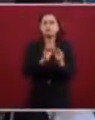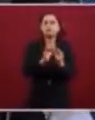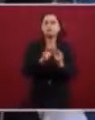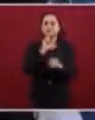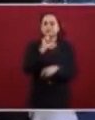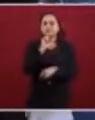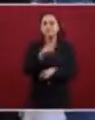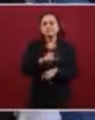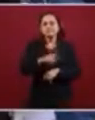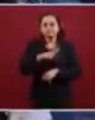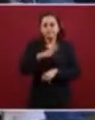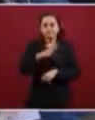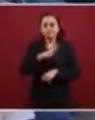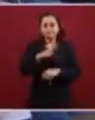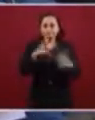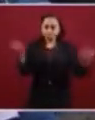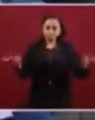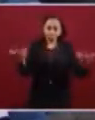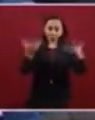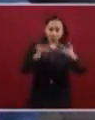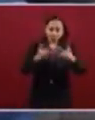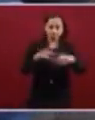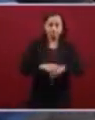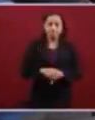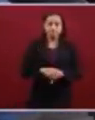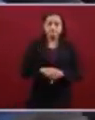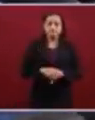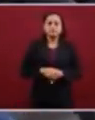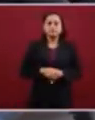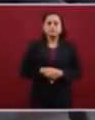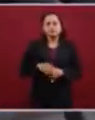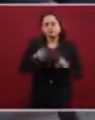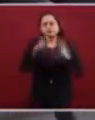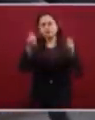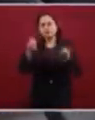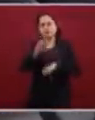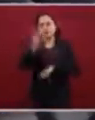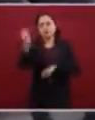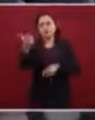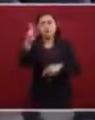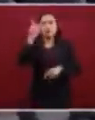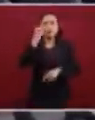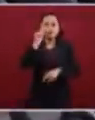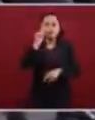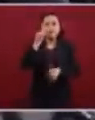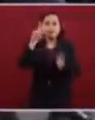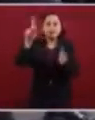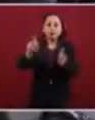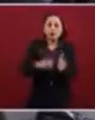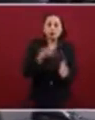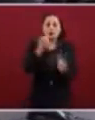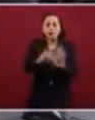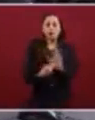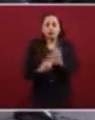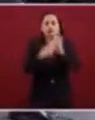Mañana vamos a volver a poner la línea del tiempo